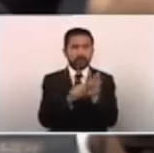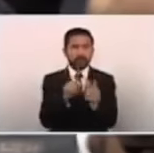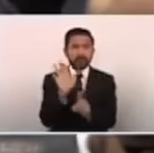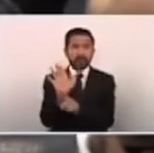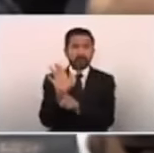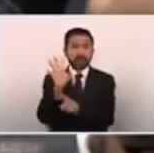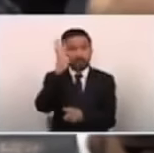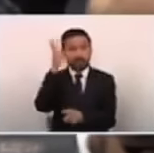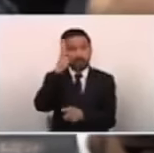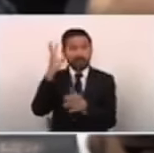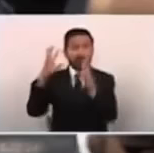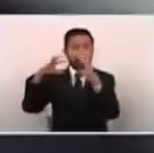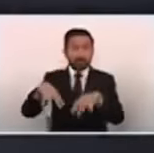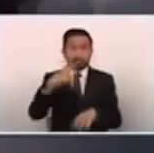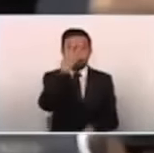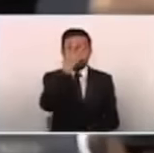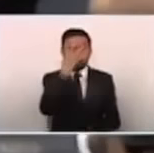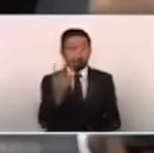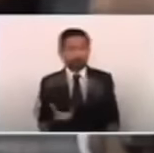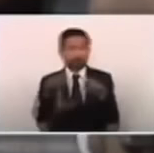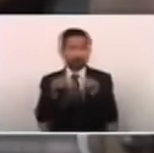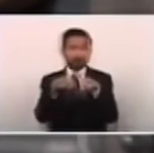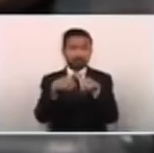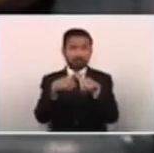último pedazo de la máscara a ustedes.